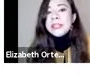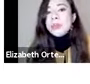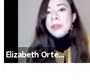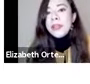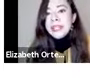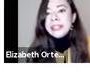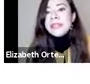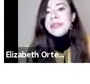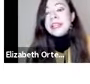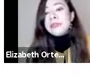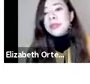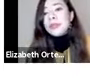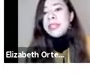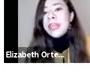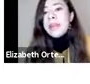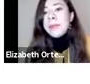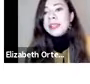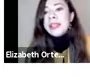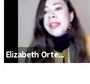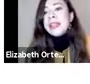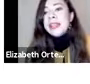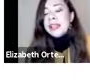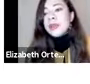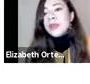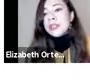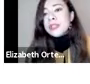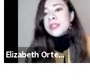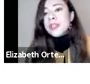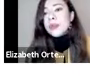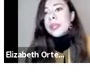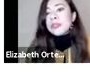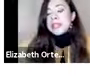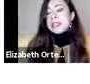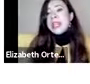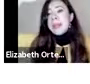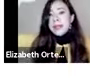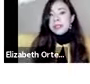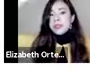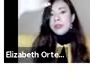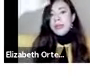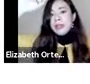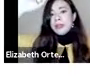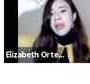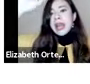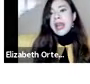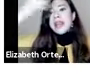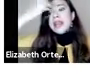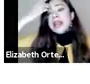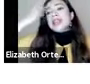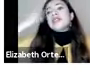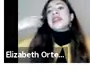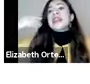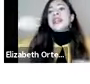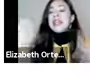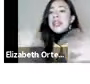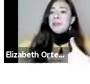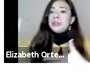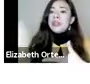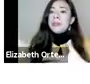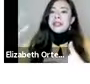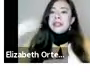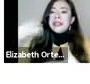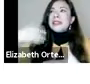semianopsias superiores sí van a repercutir en la parte del reconocimiento de objetos que estén en la parte superior, ajá, y eso genera que